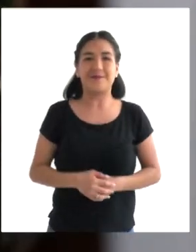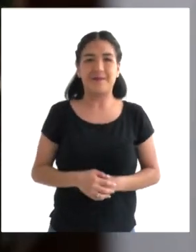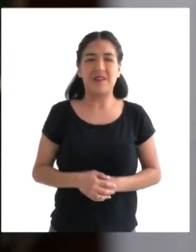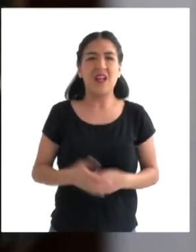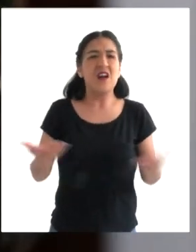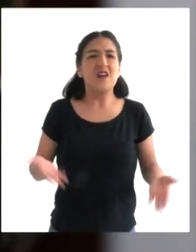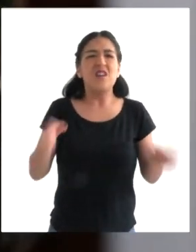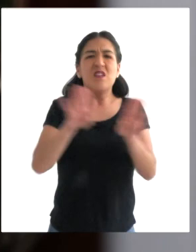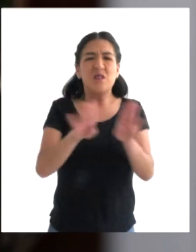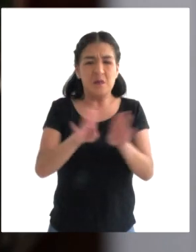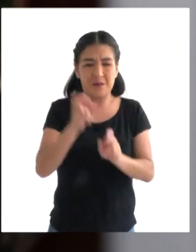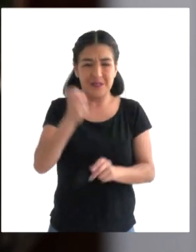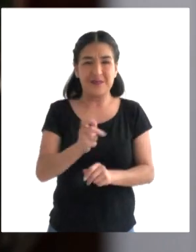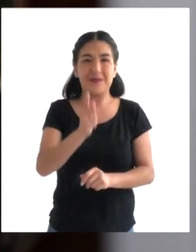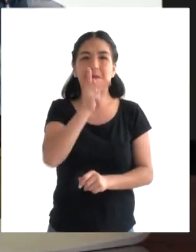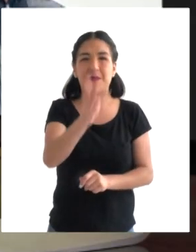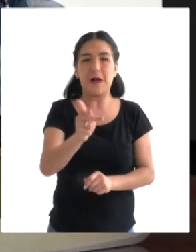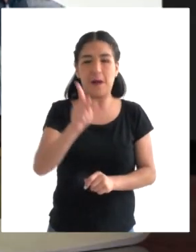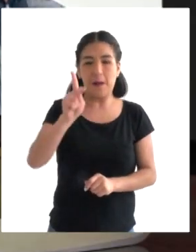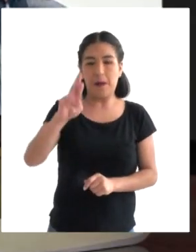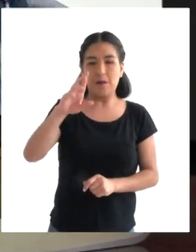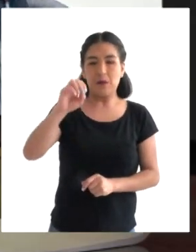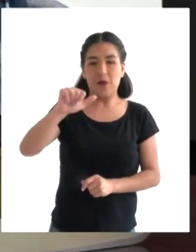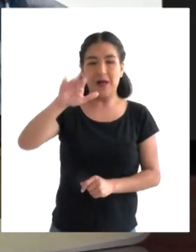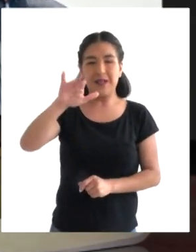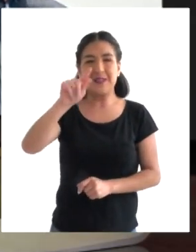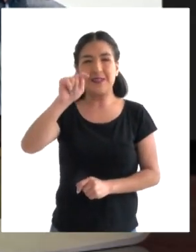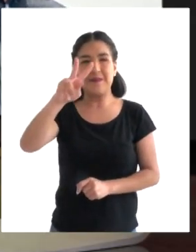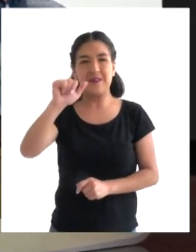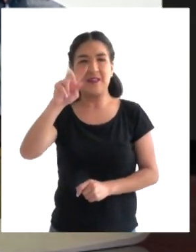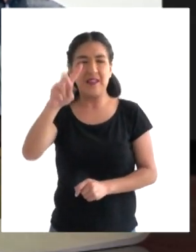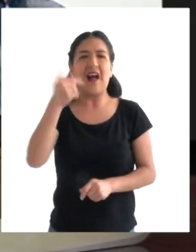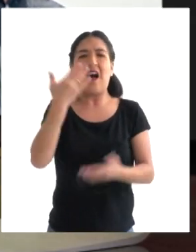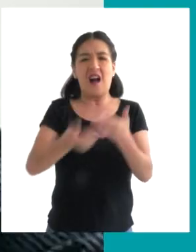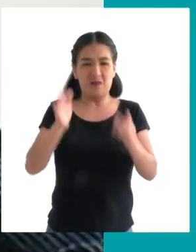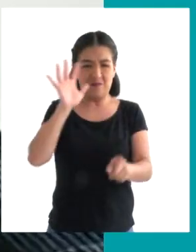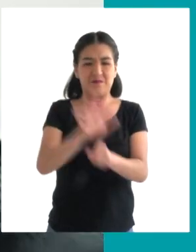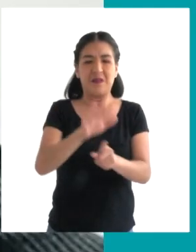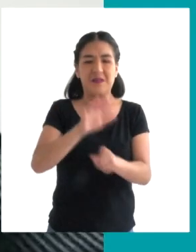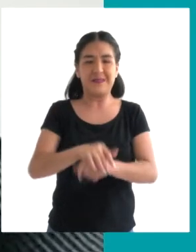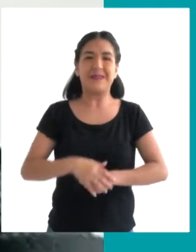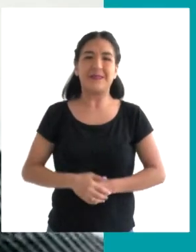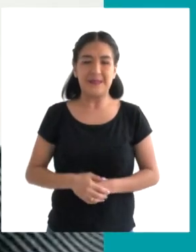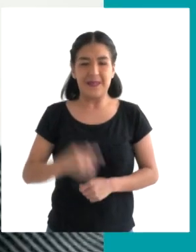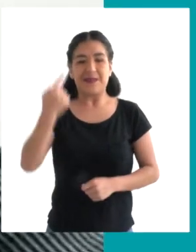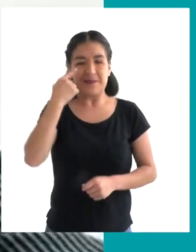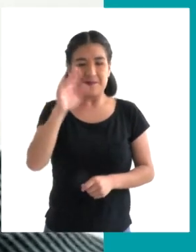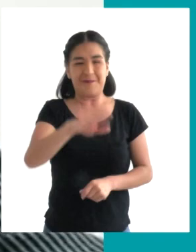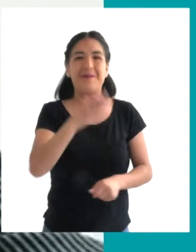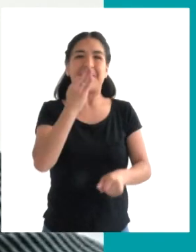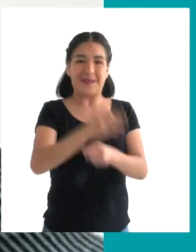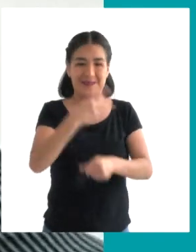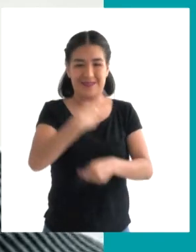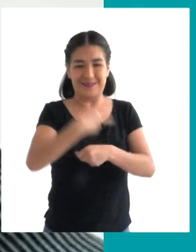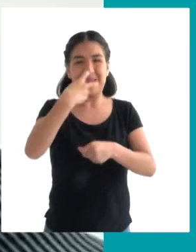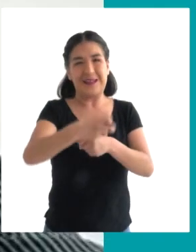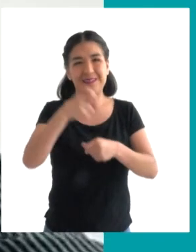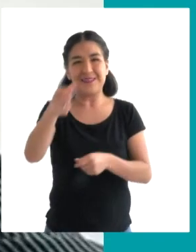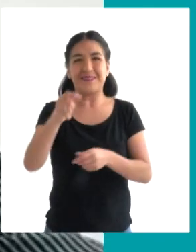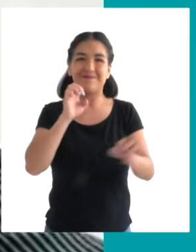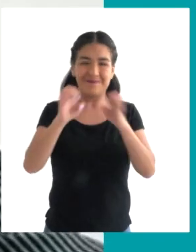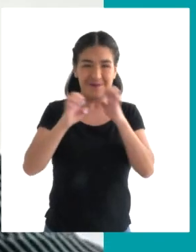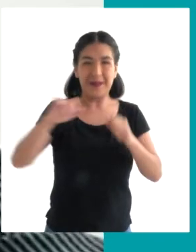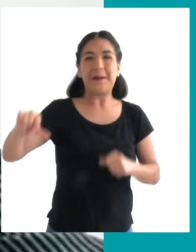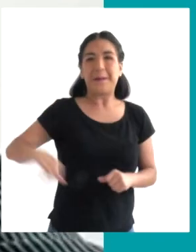¿Cómo es que el término proactividad se ha popularizado tanto estos años? Fíjate que el reto que me invitaste a hacer, Paula, en esta ocasión es